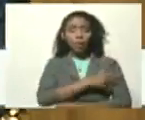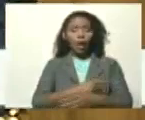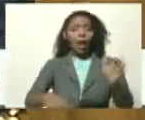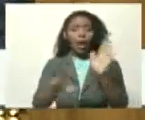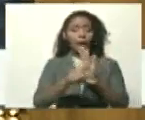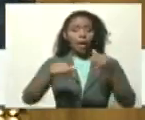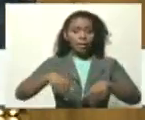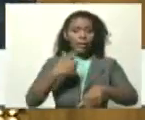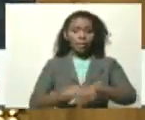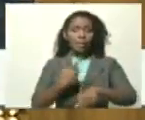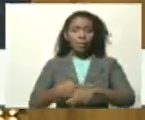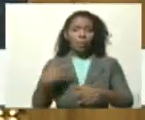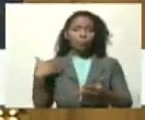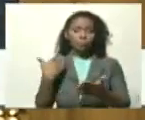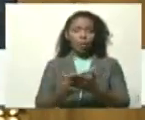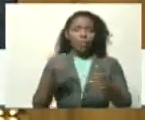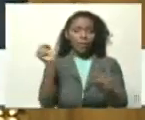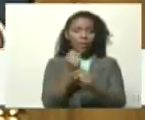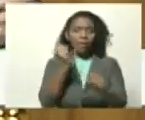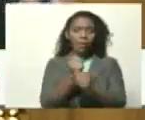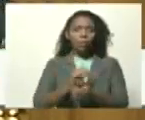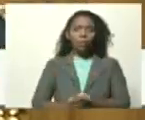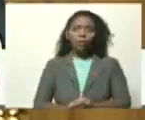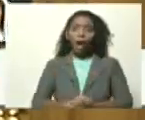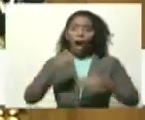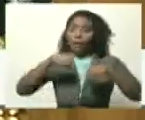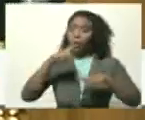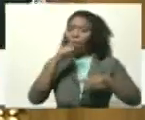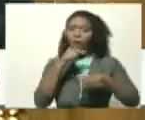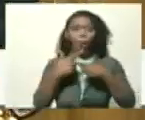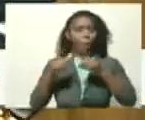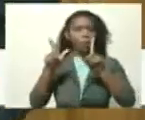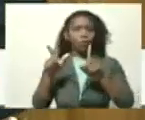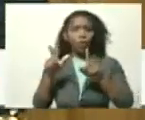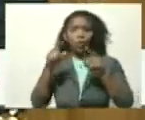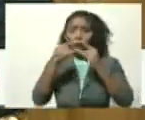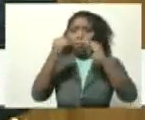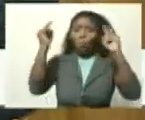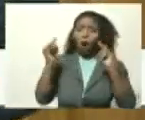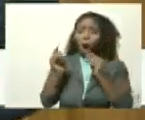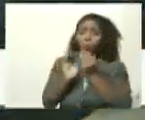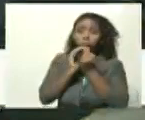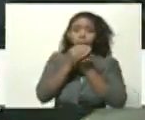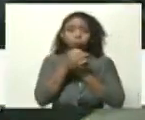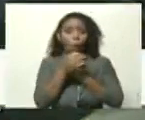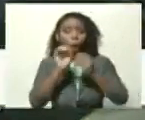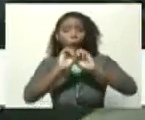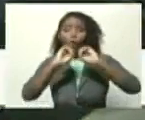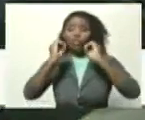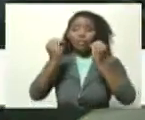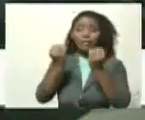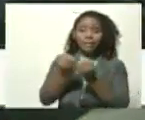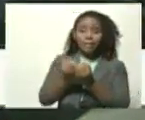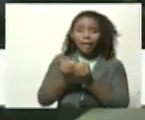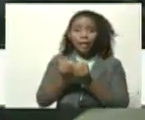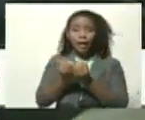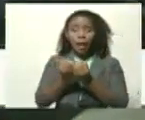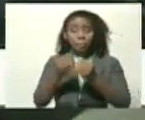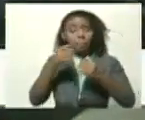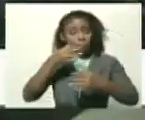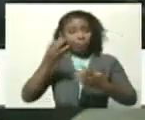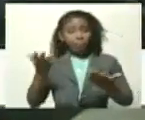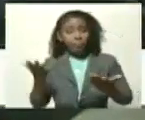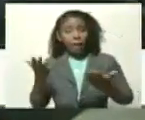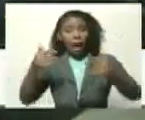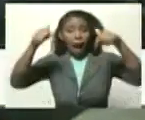este periodo legislativo. Aquí no hay otro espacio, no hay galpones, no hay oficina, precisamente